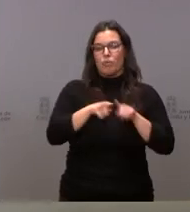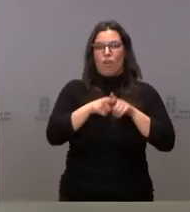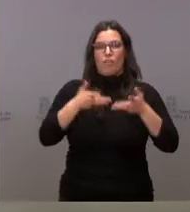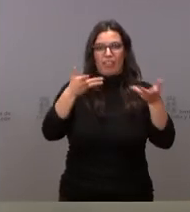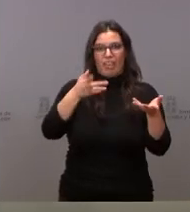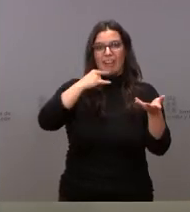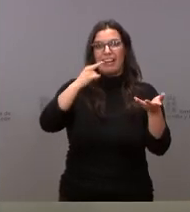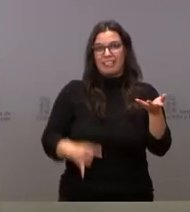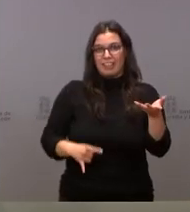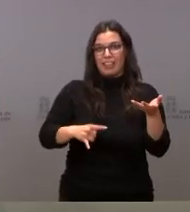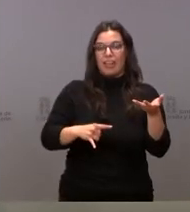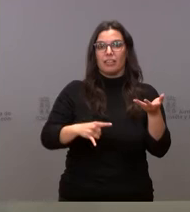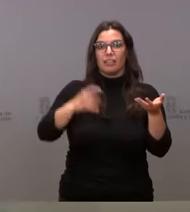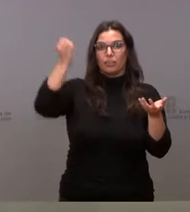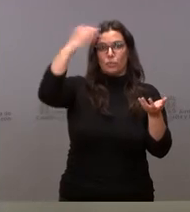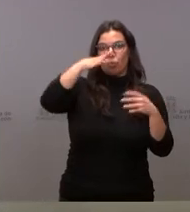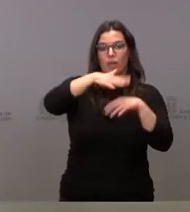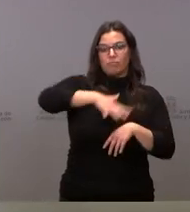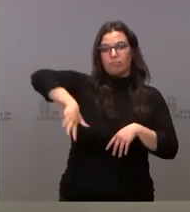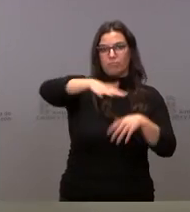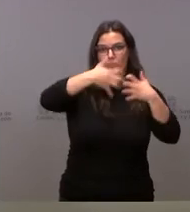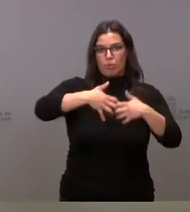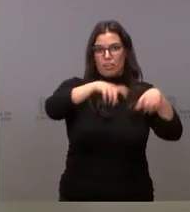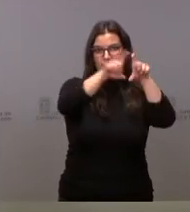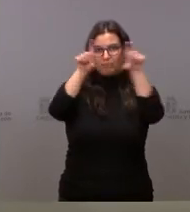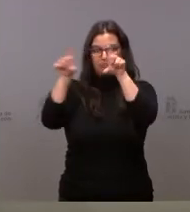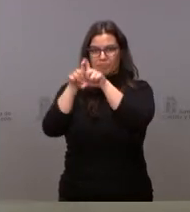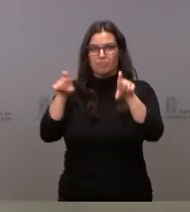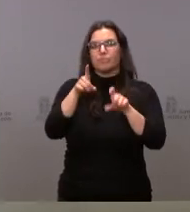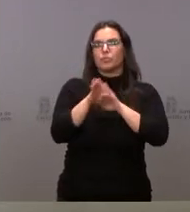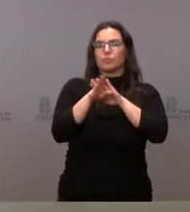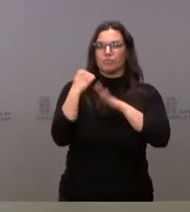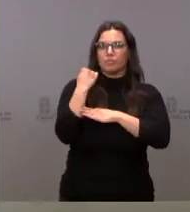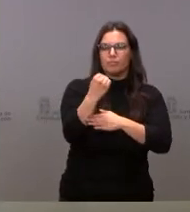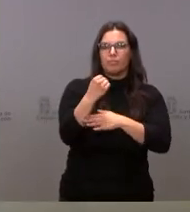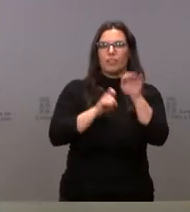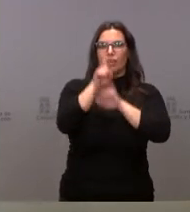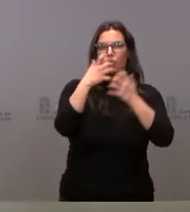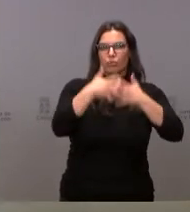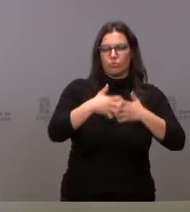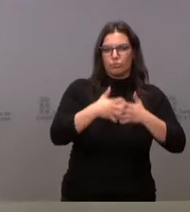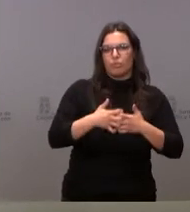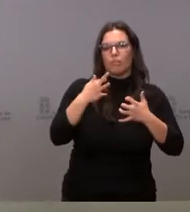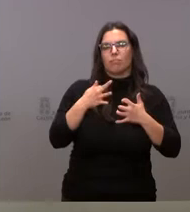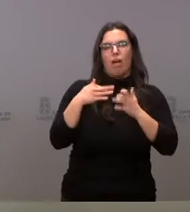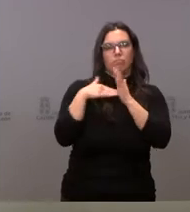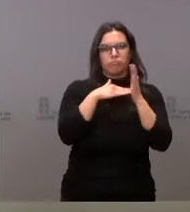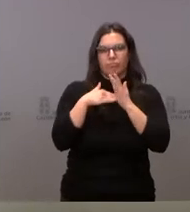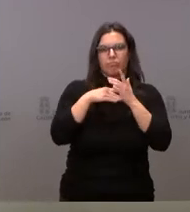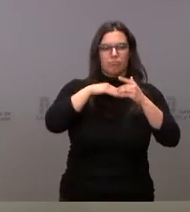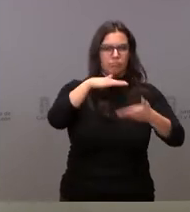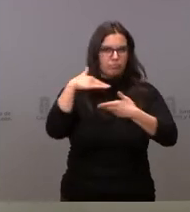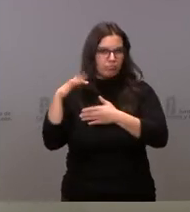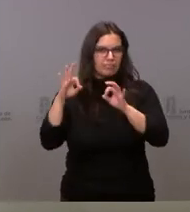para este polígono empresarial y continuar apoyando el desarrollo industrial y logístico en ávila